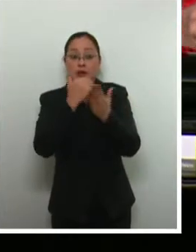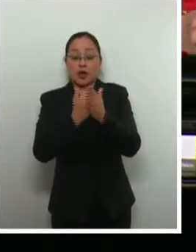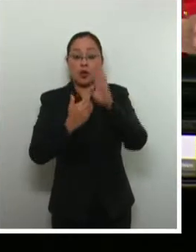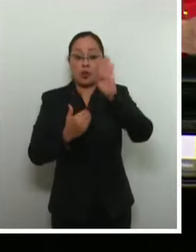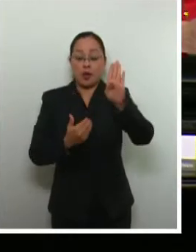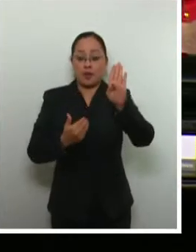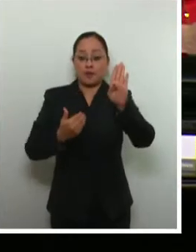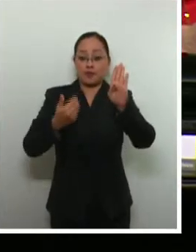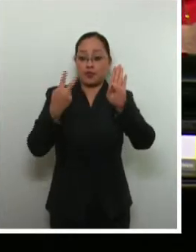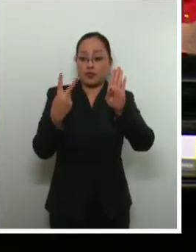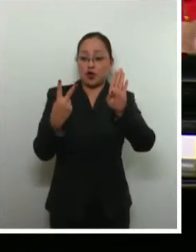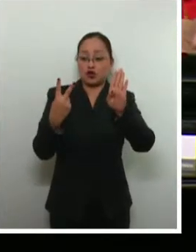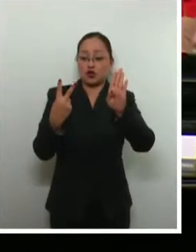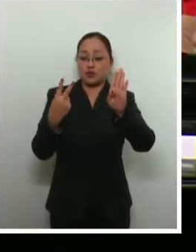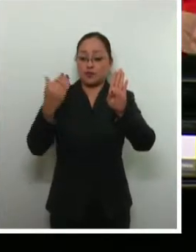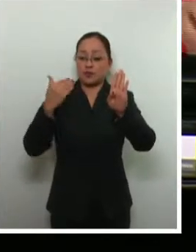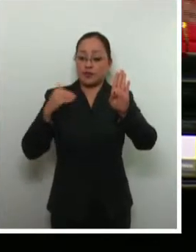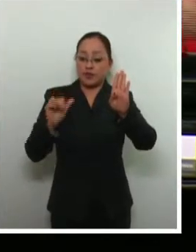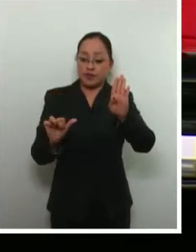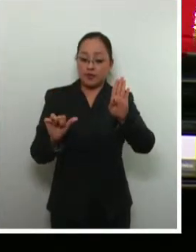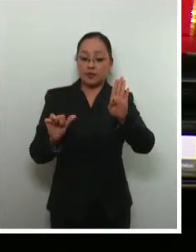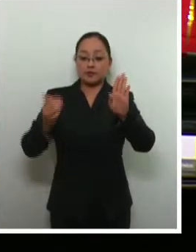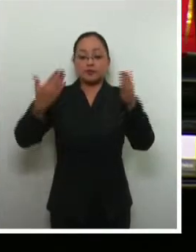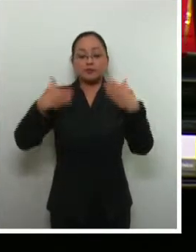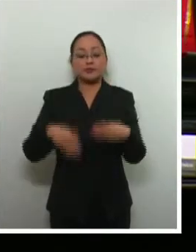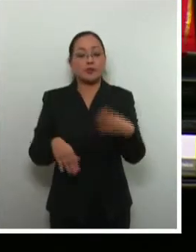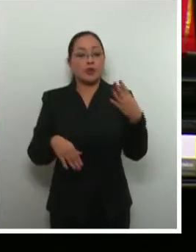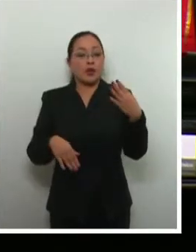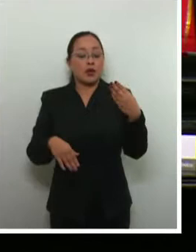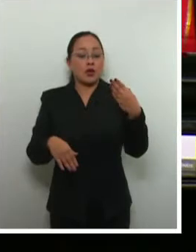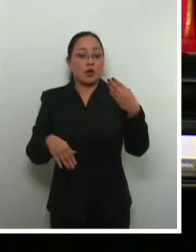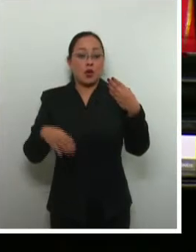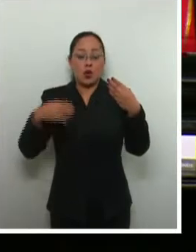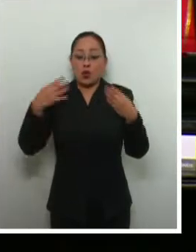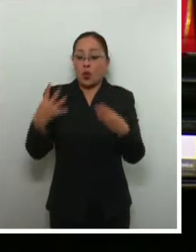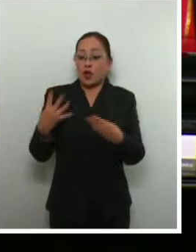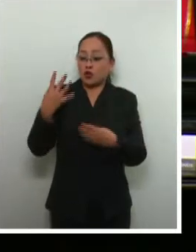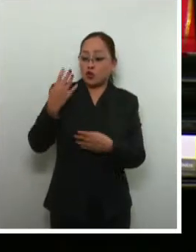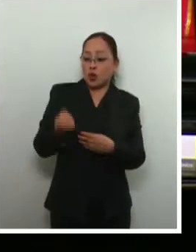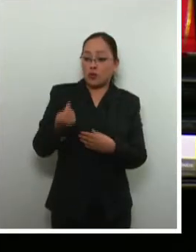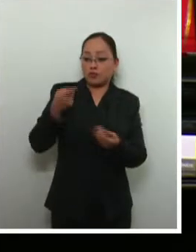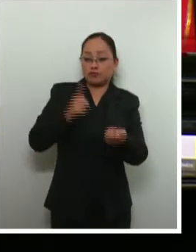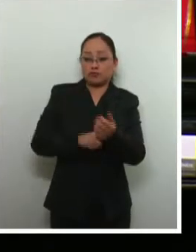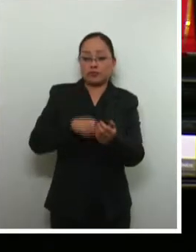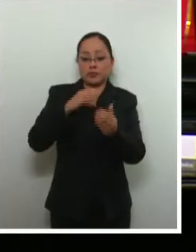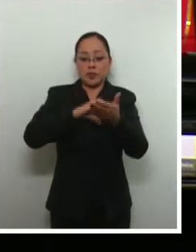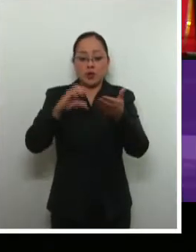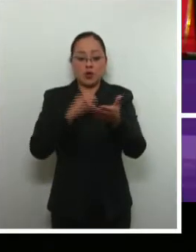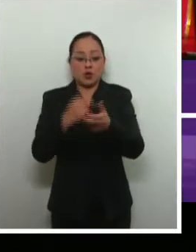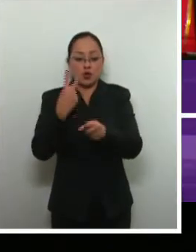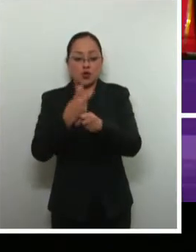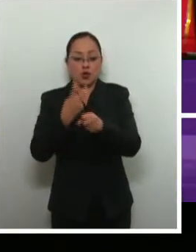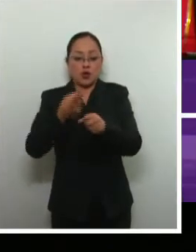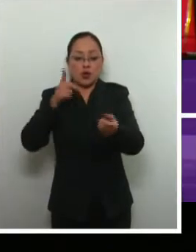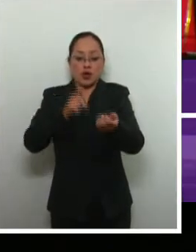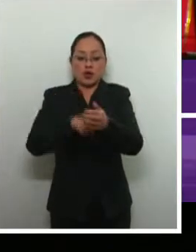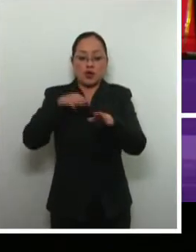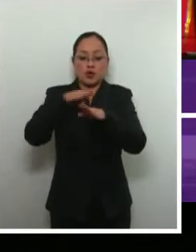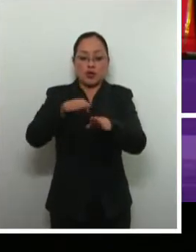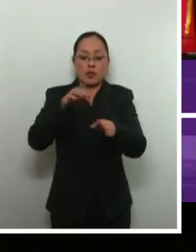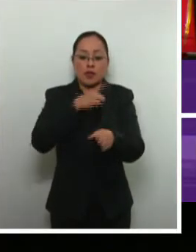B, numeral 2, inciso A, del numeral 4 y numeral 9, segundo párrafo, que tienen que